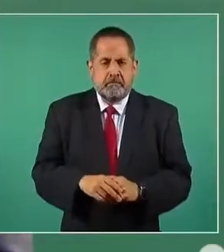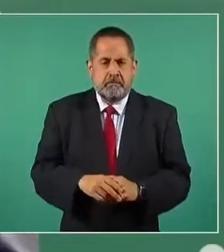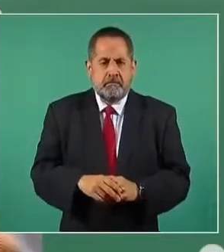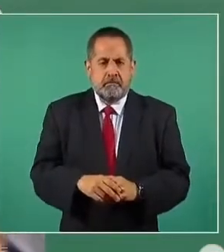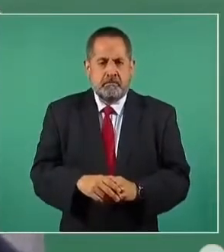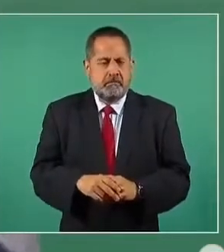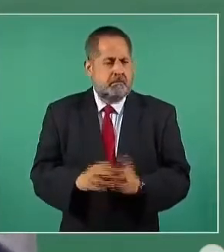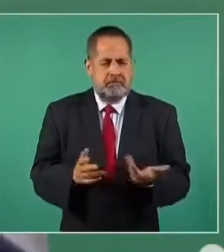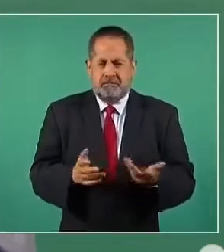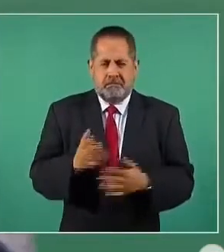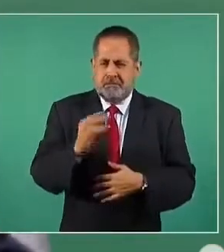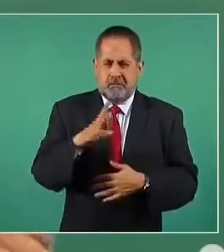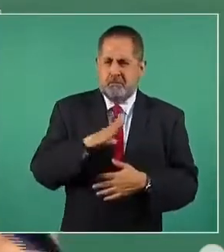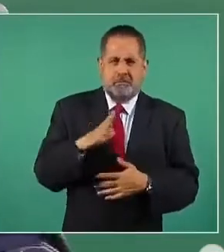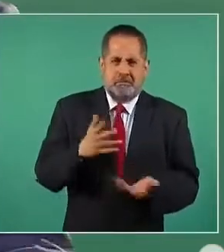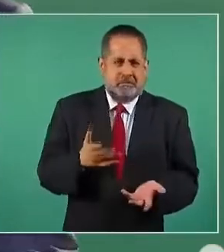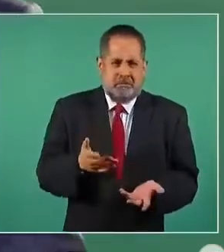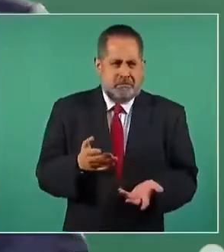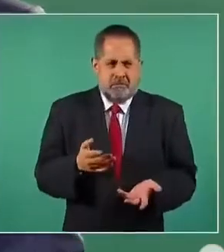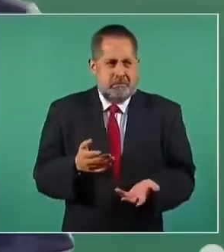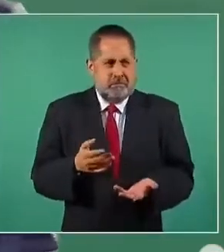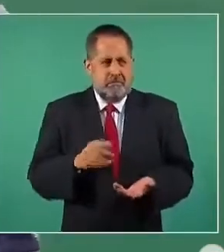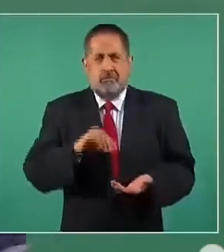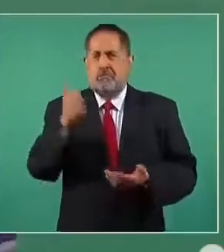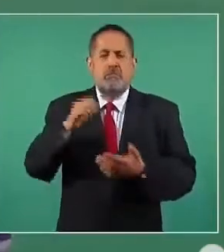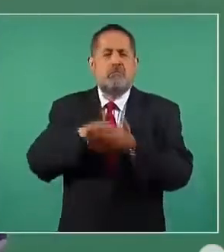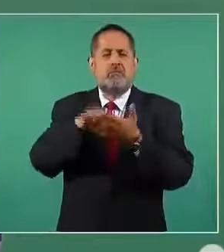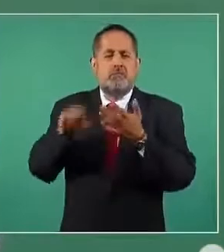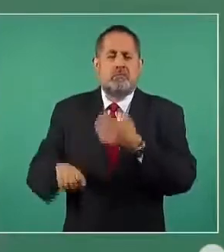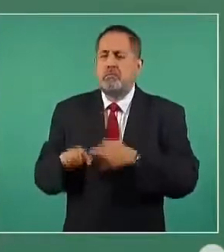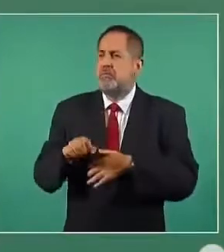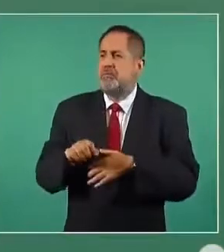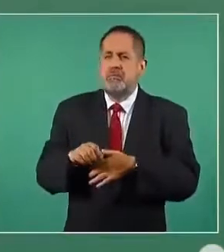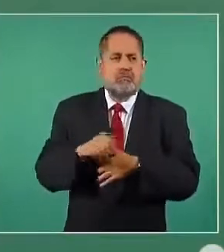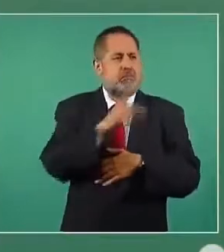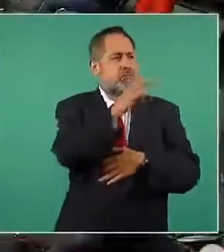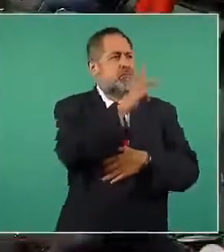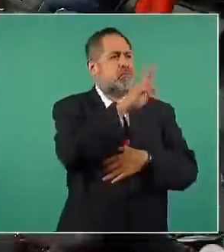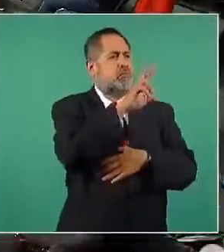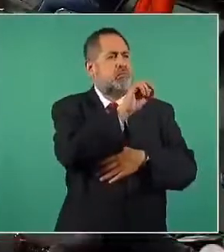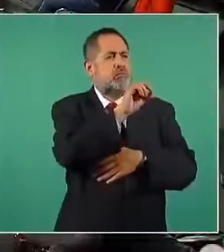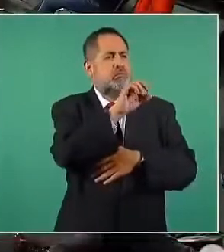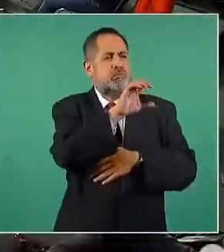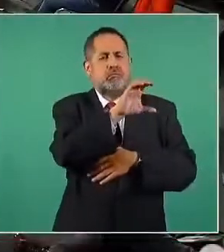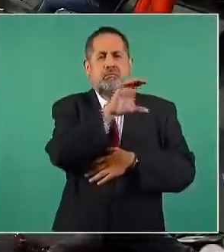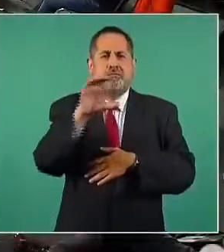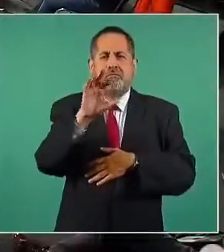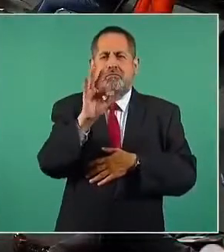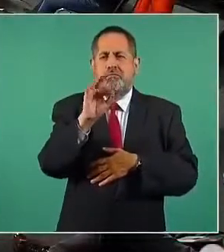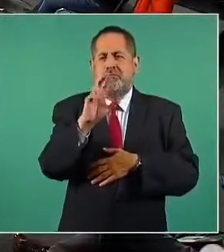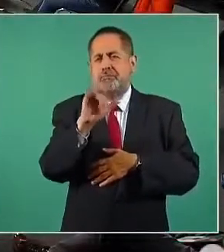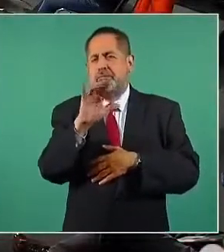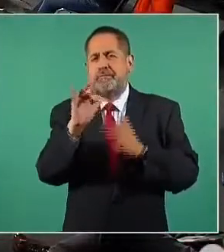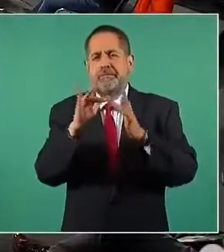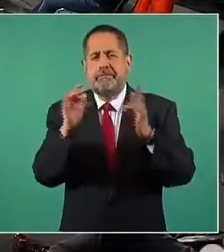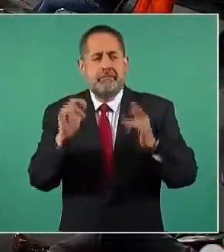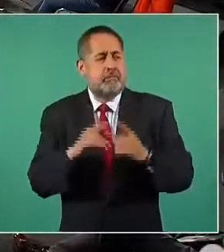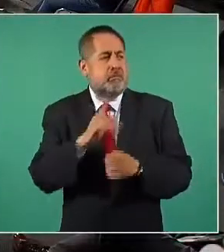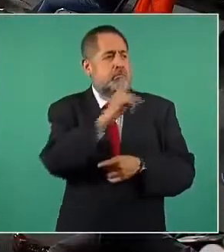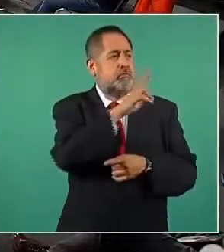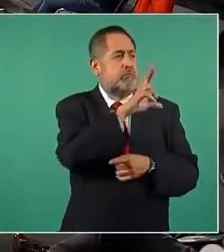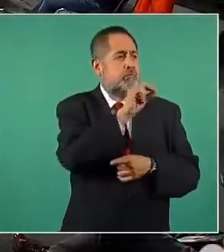No hay oficinas en México pro Francia o pro Alemania